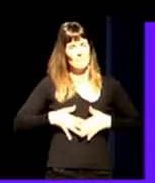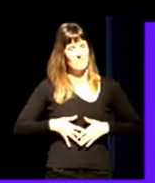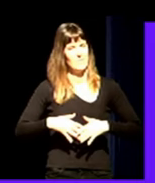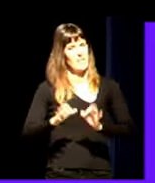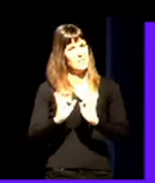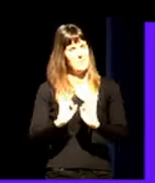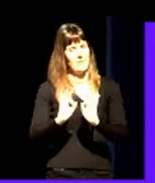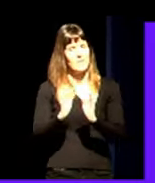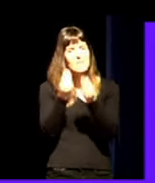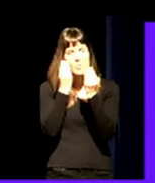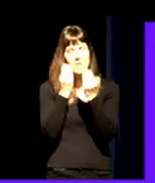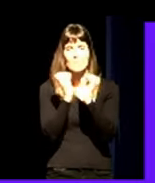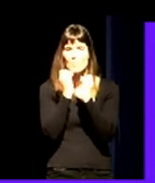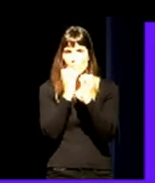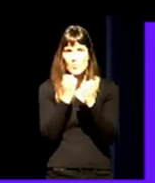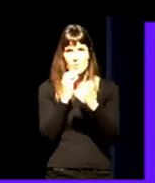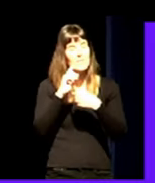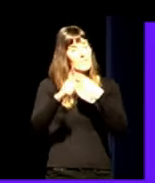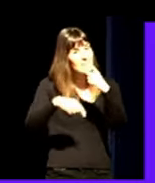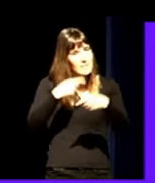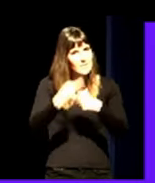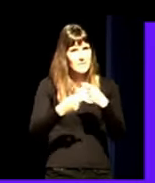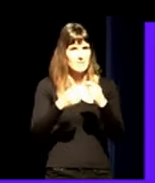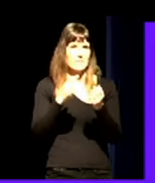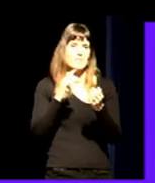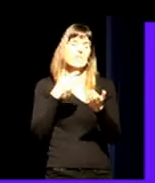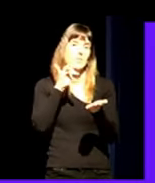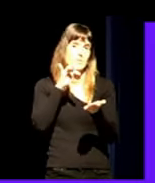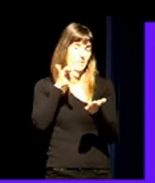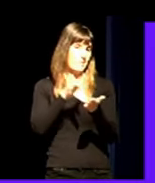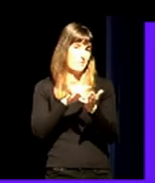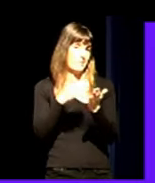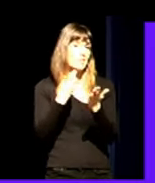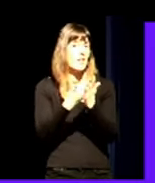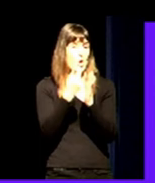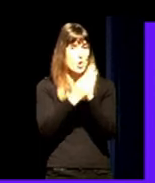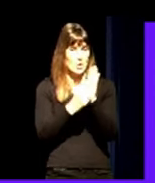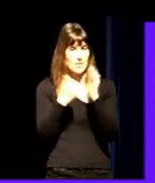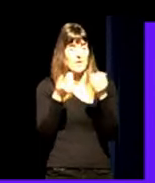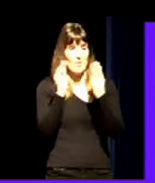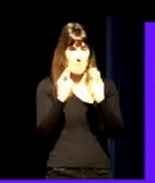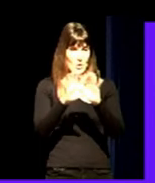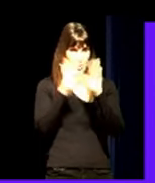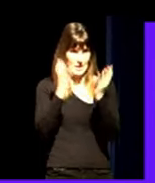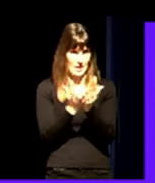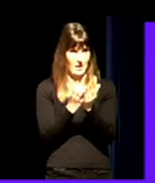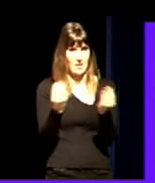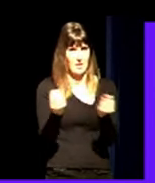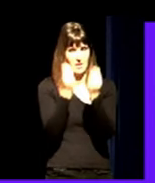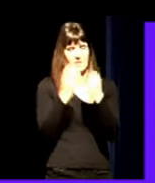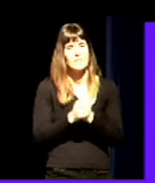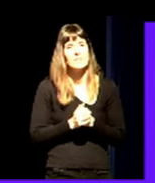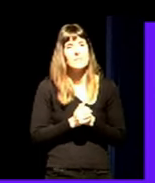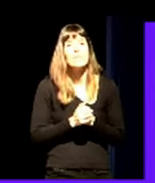en ello, luego va a tomar cuerpo, como decíamos, en su certificación de notas, también como formación integral. Una